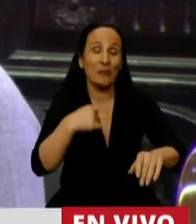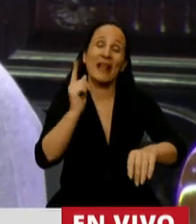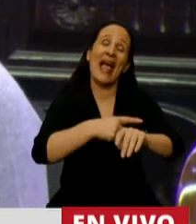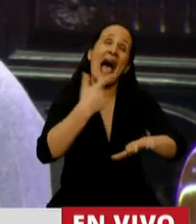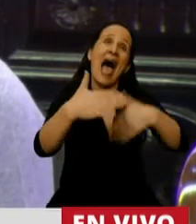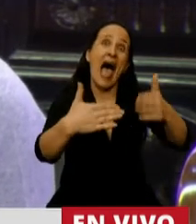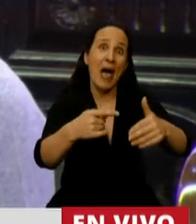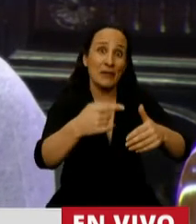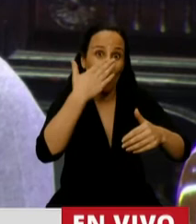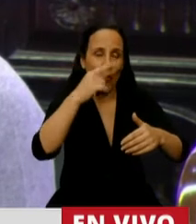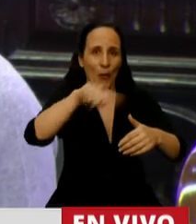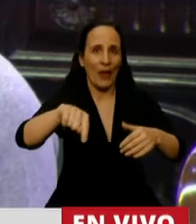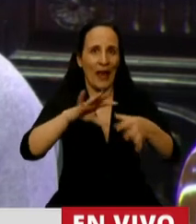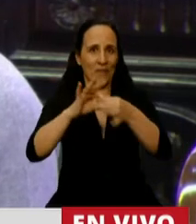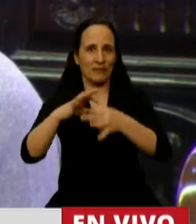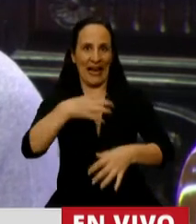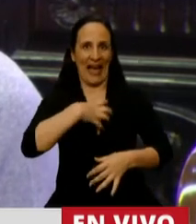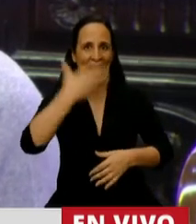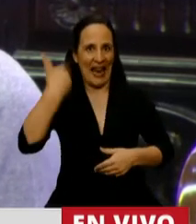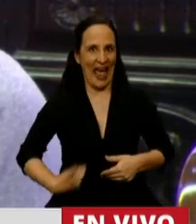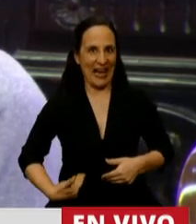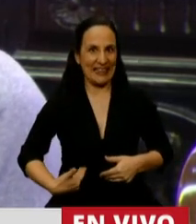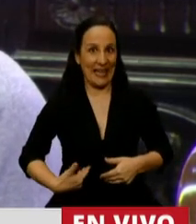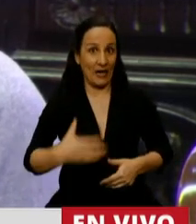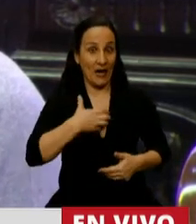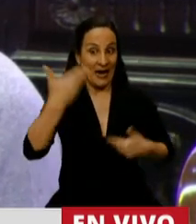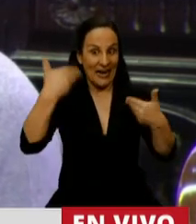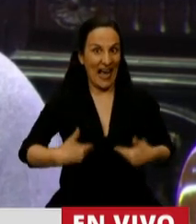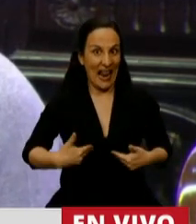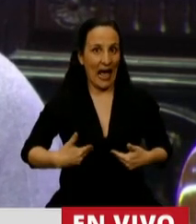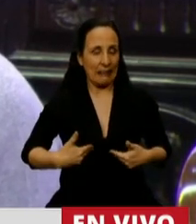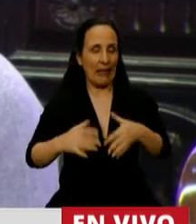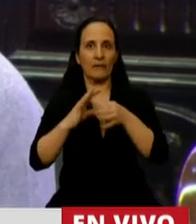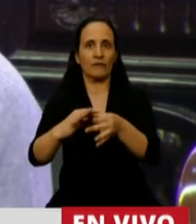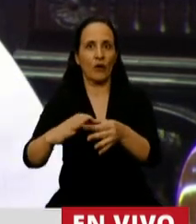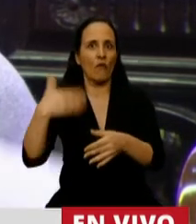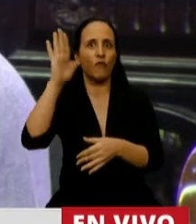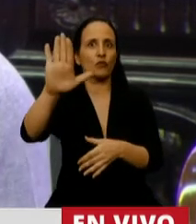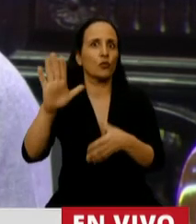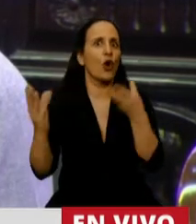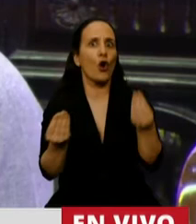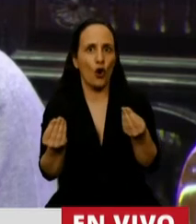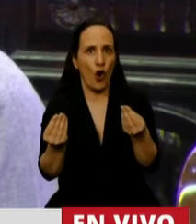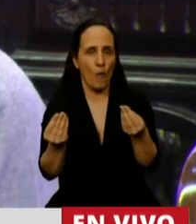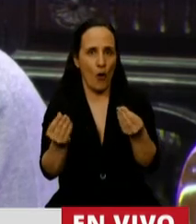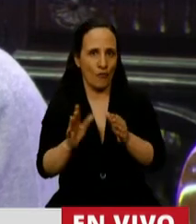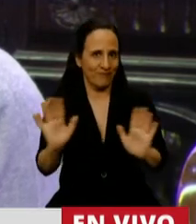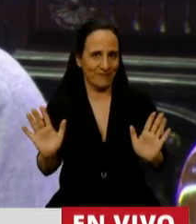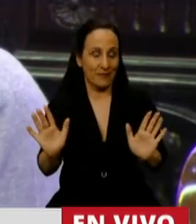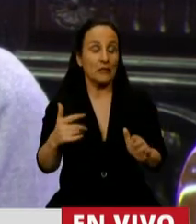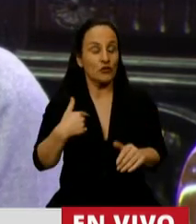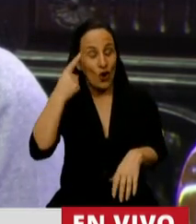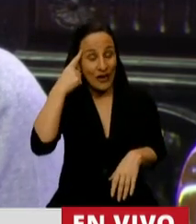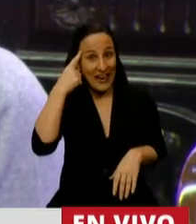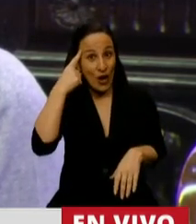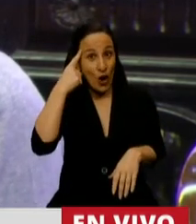estos forjar a nuestro carácter y nuestro carácter determinará nuestro destino creo señor presidente